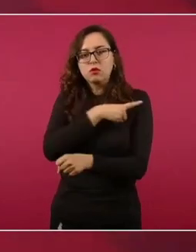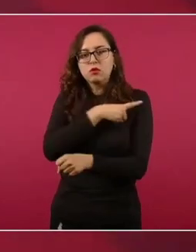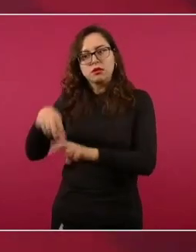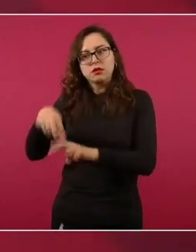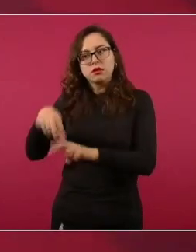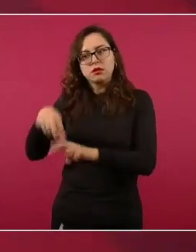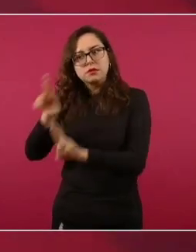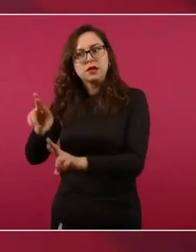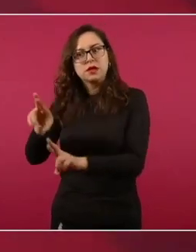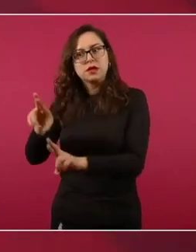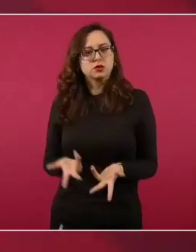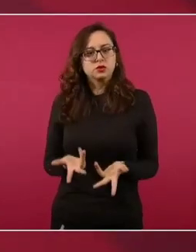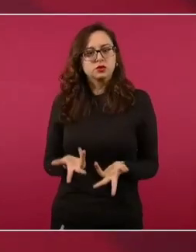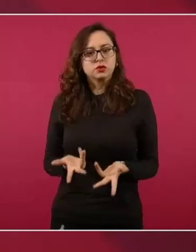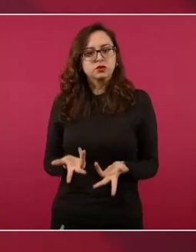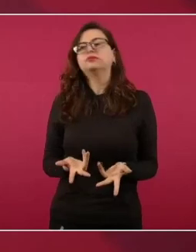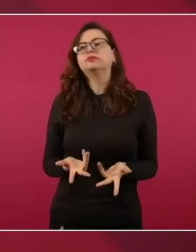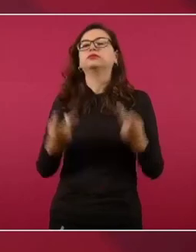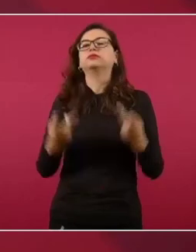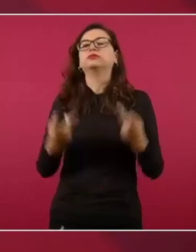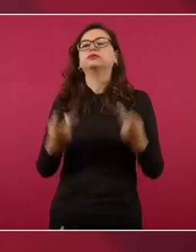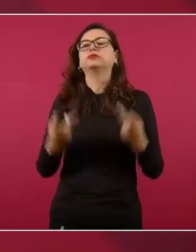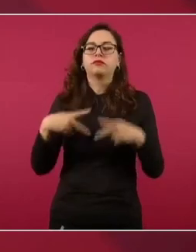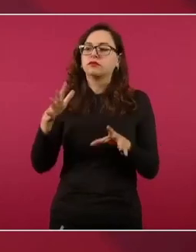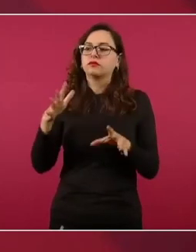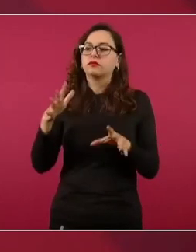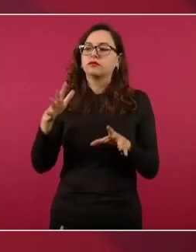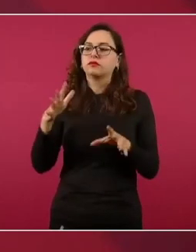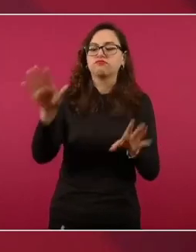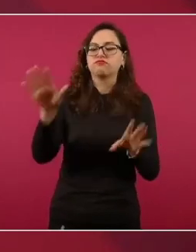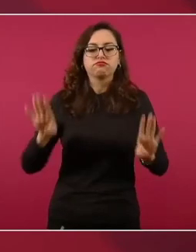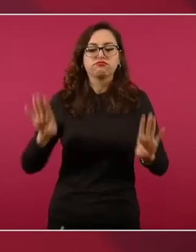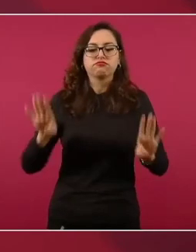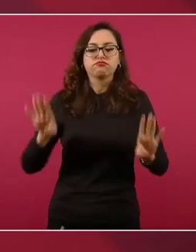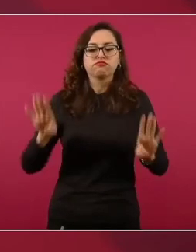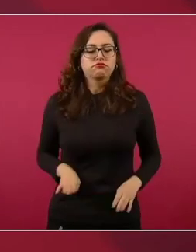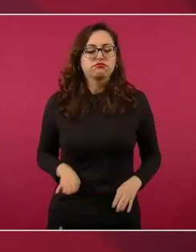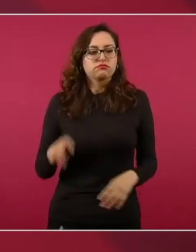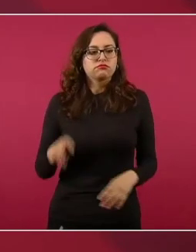Porque el pueblo de México no es de malas entrañas.